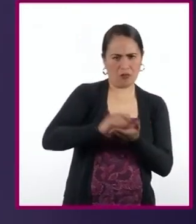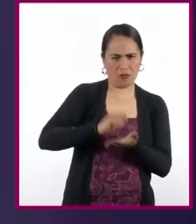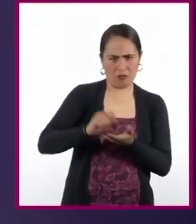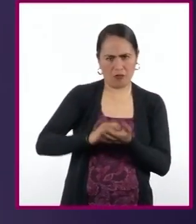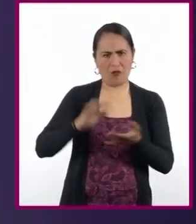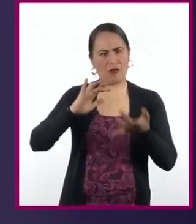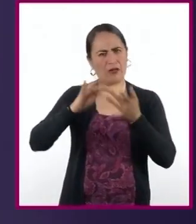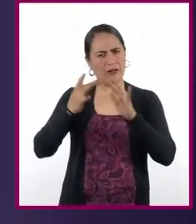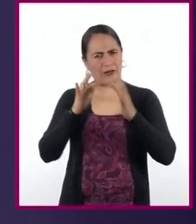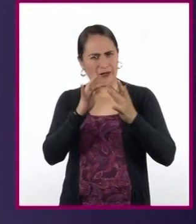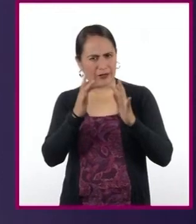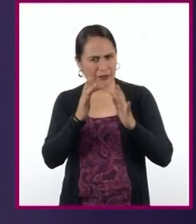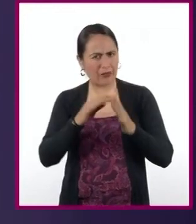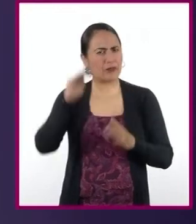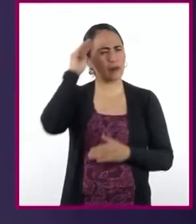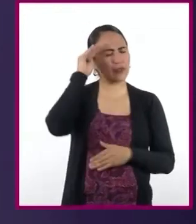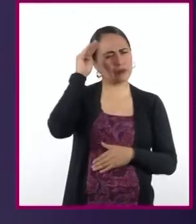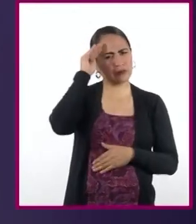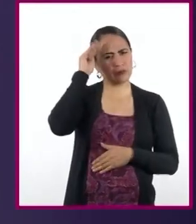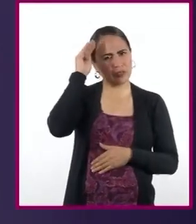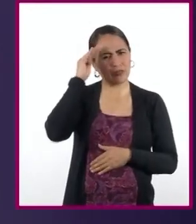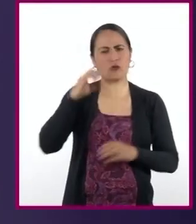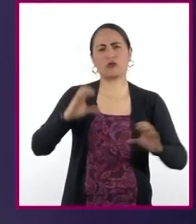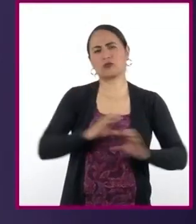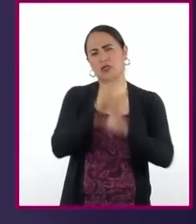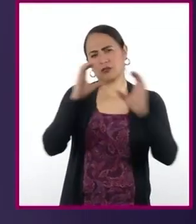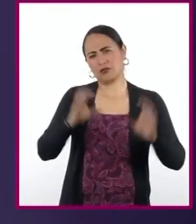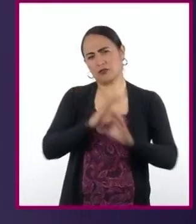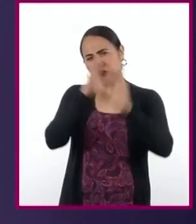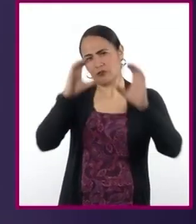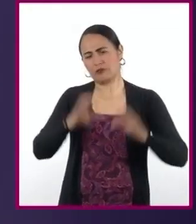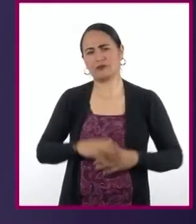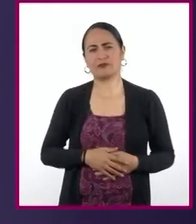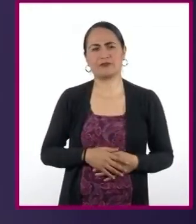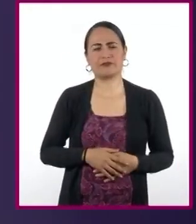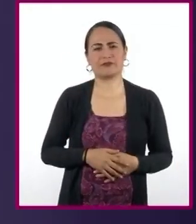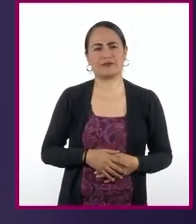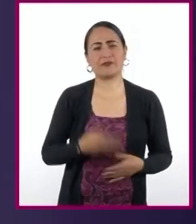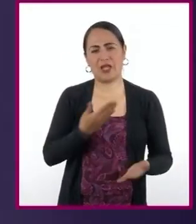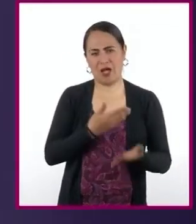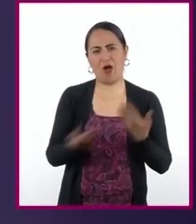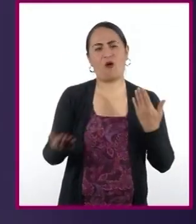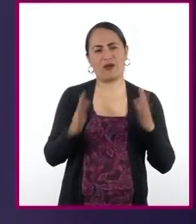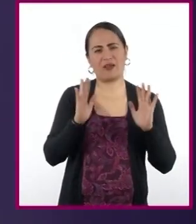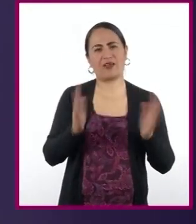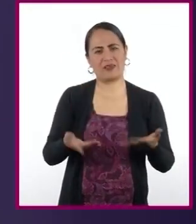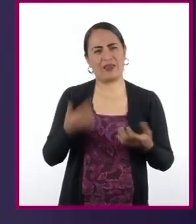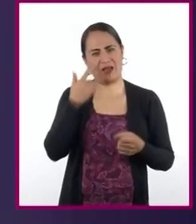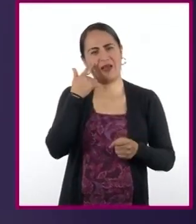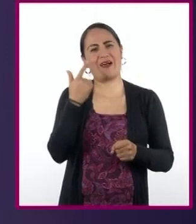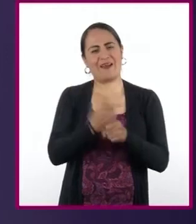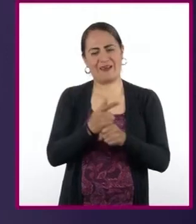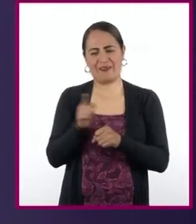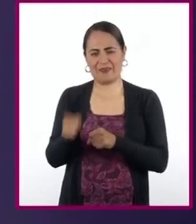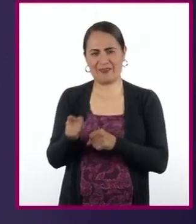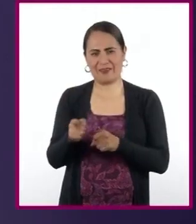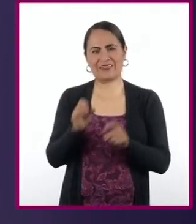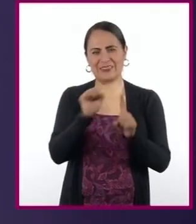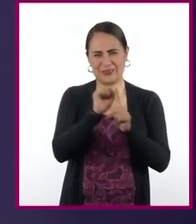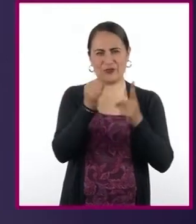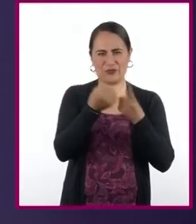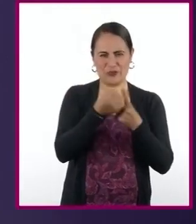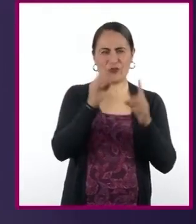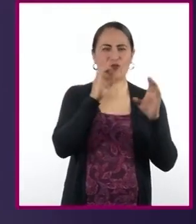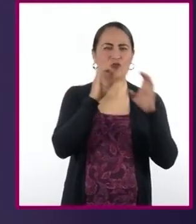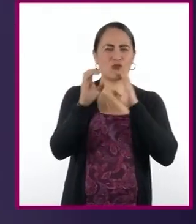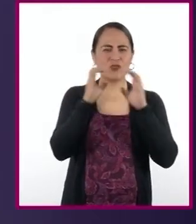redes sociales, pensamientos, canciones. Ahora que ya vimos qué es una situación comunicativa y